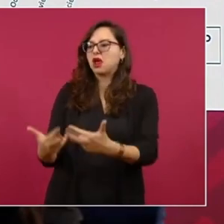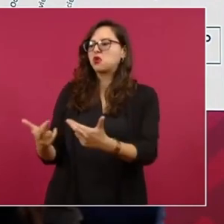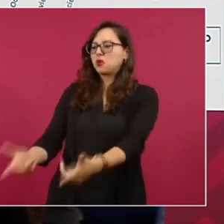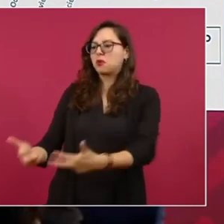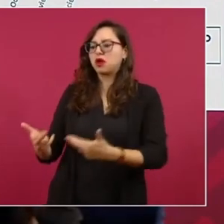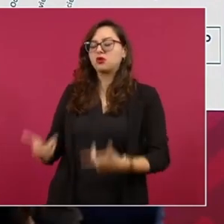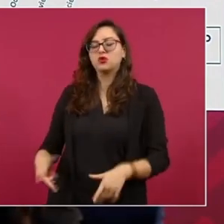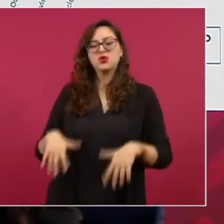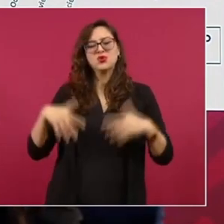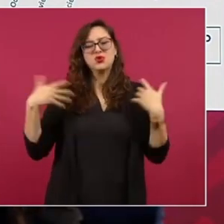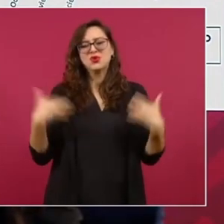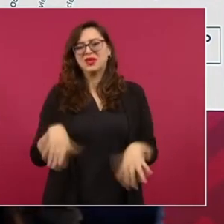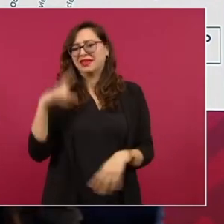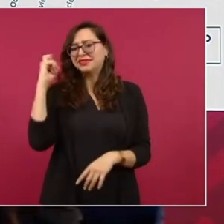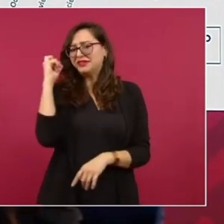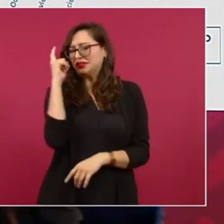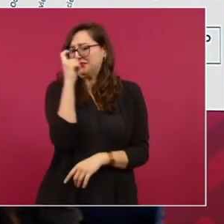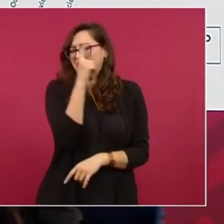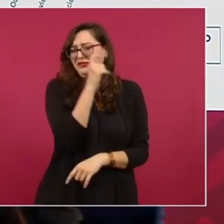estallaban